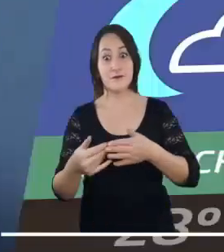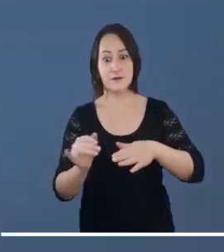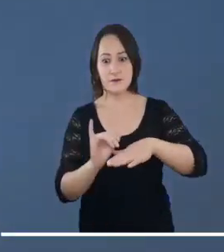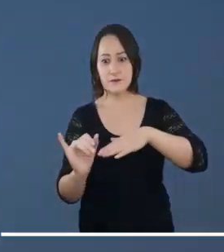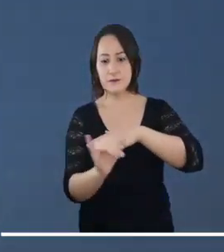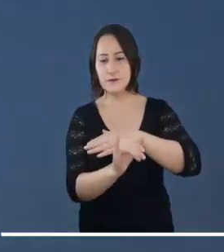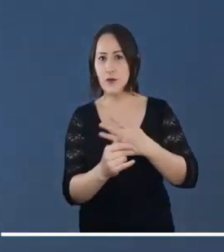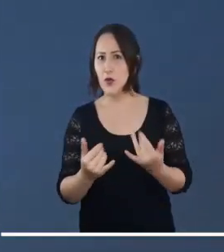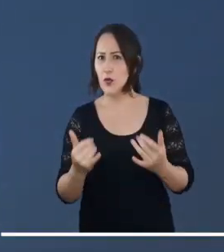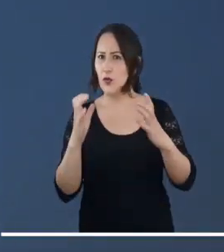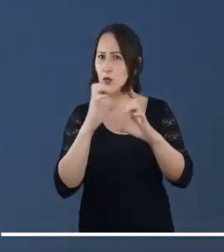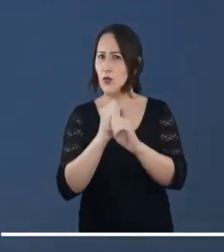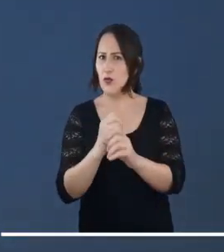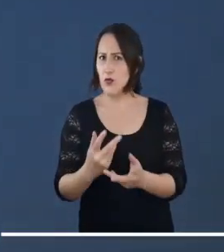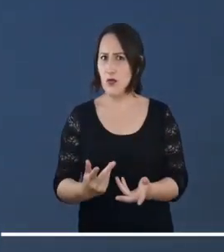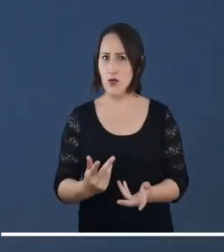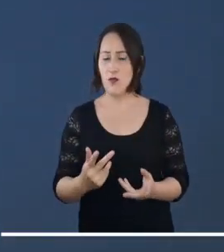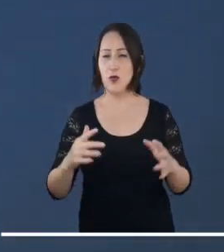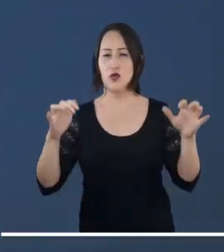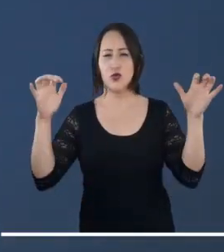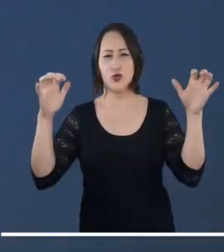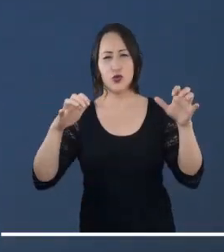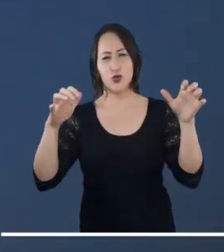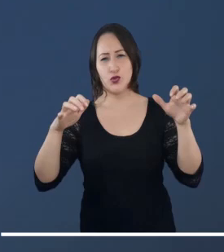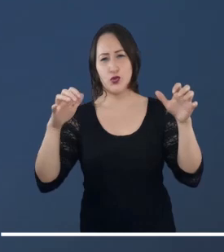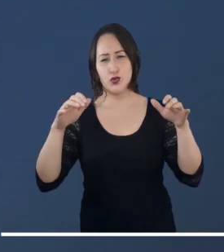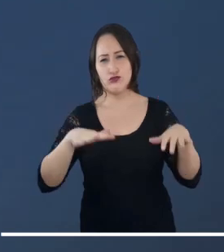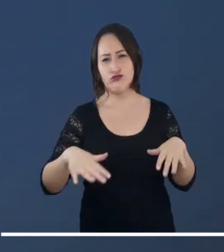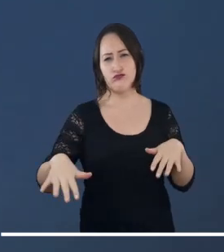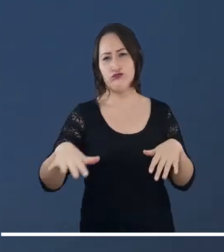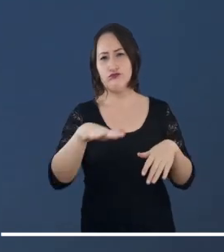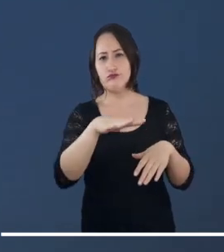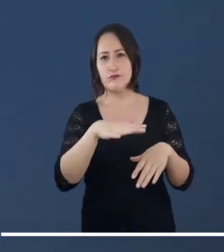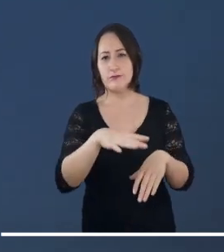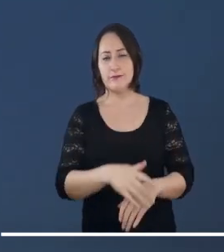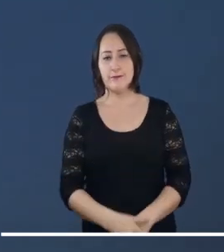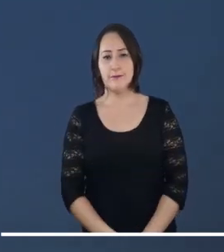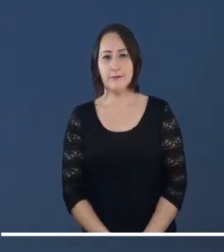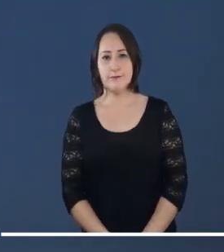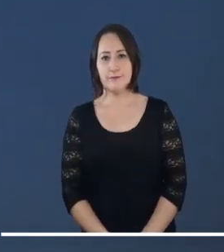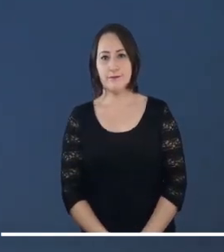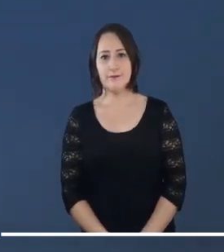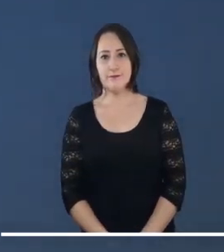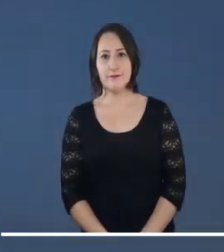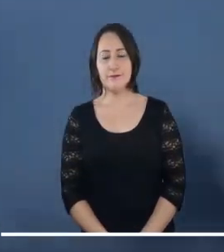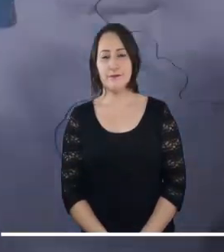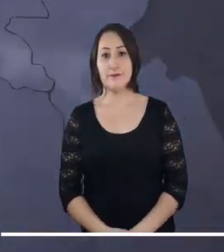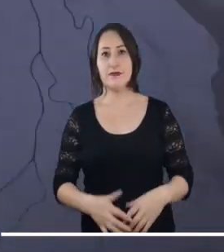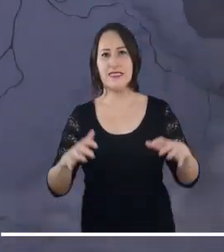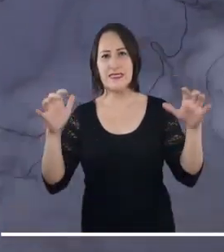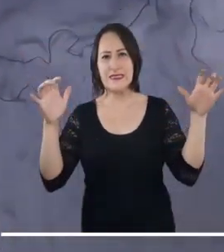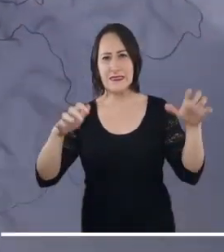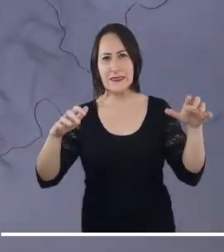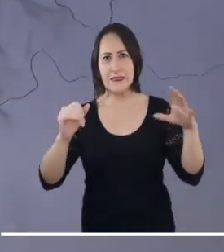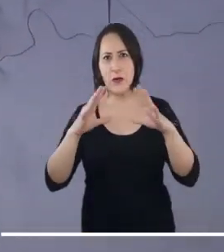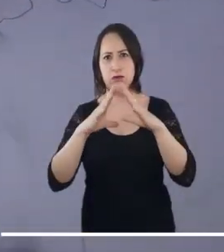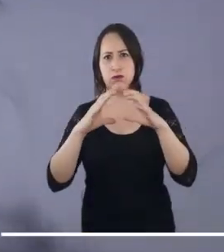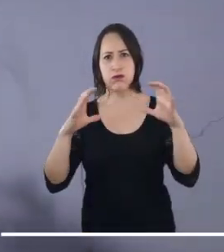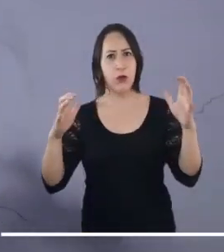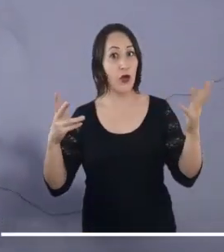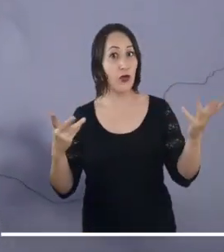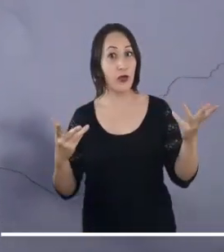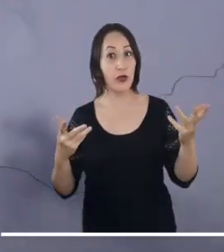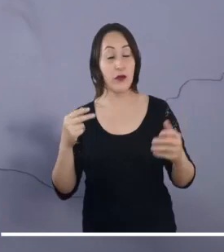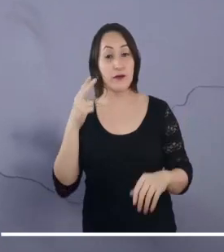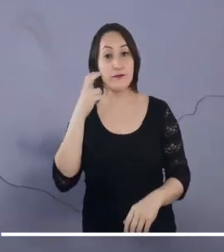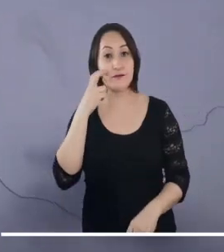Mientras tanto, las islas de San Andrés y Providencia cierran el día con un pronóstico de precipitaciones dispersas a lo largo de la región. Las